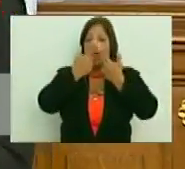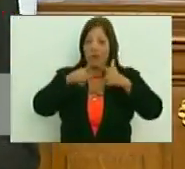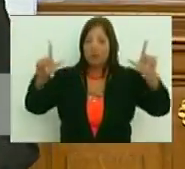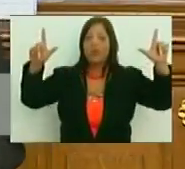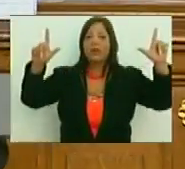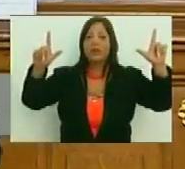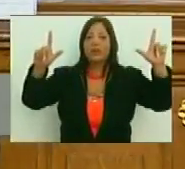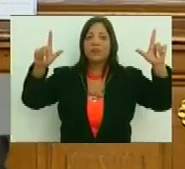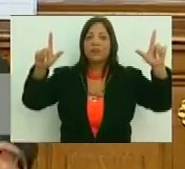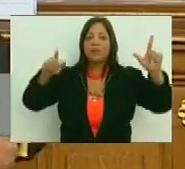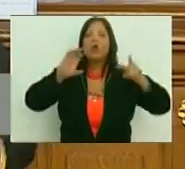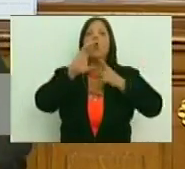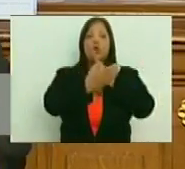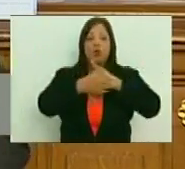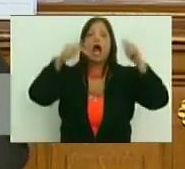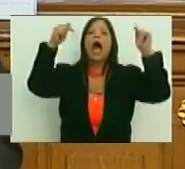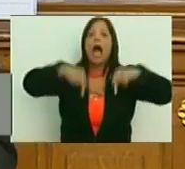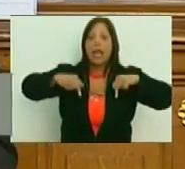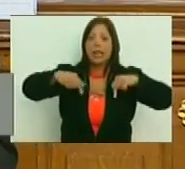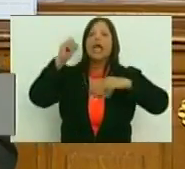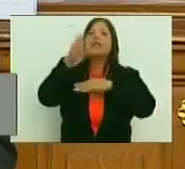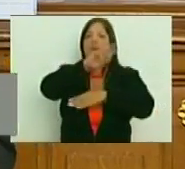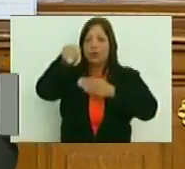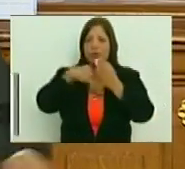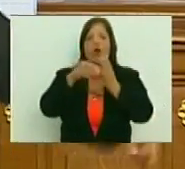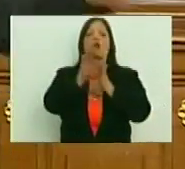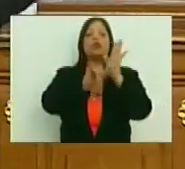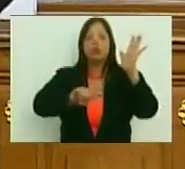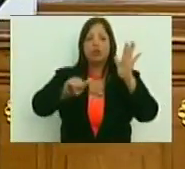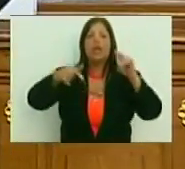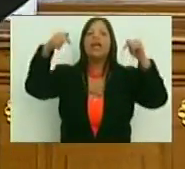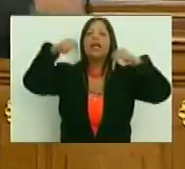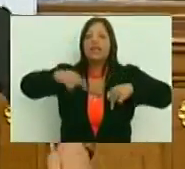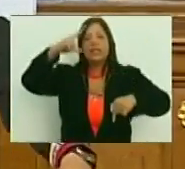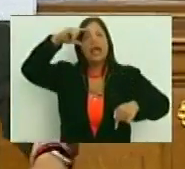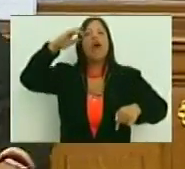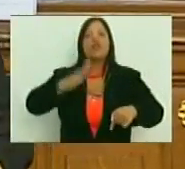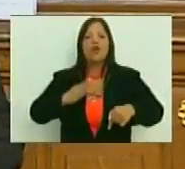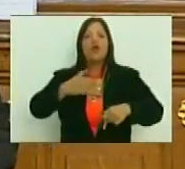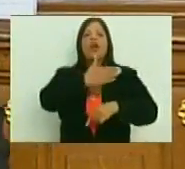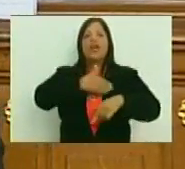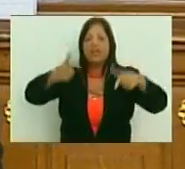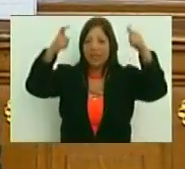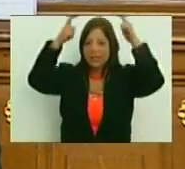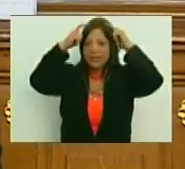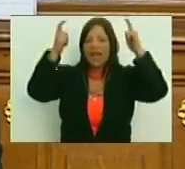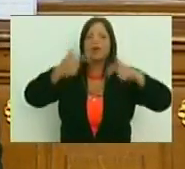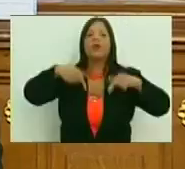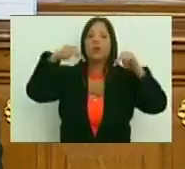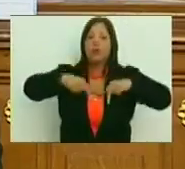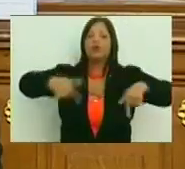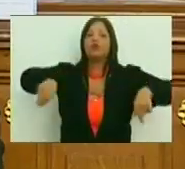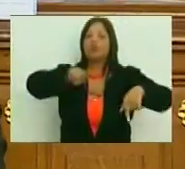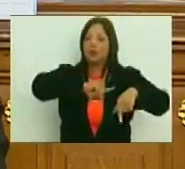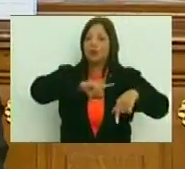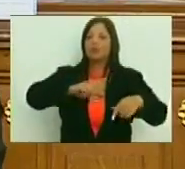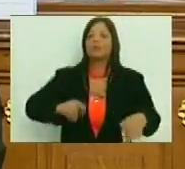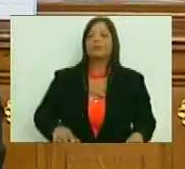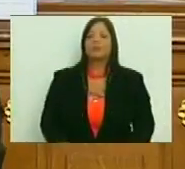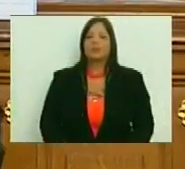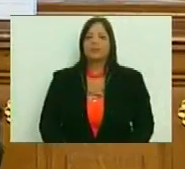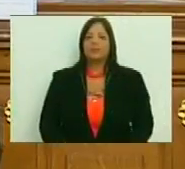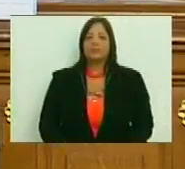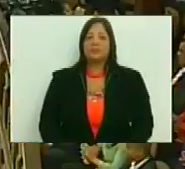independencia y se habla de cultura, pues aquí en esta Asamblea Nacional Constituyente está Hugo Chávez con nosotros.